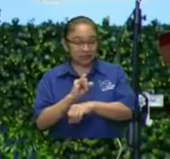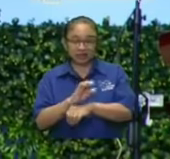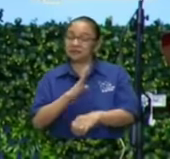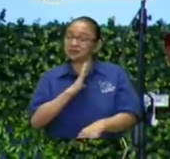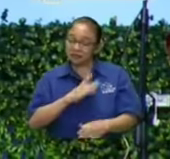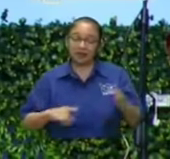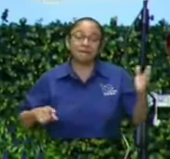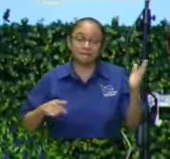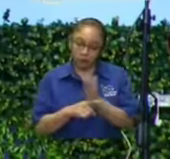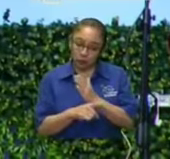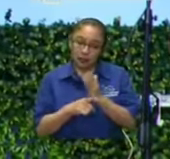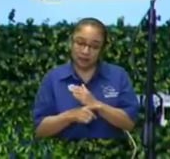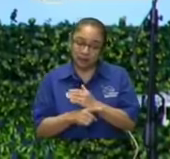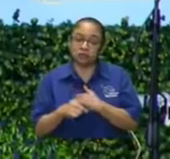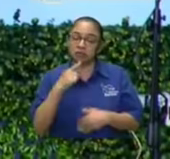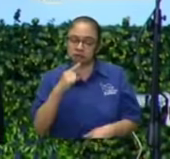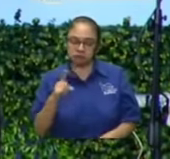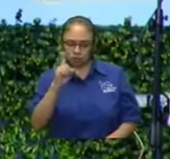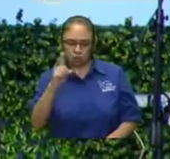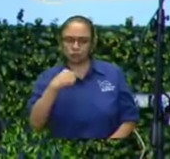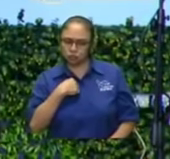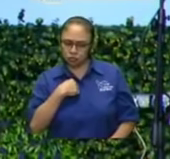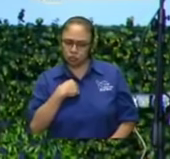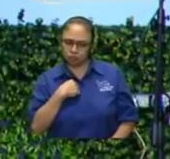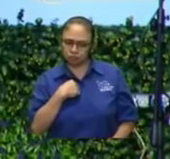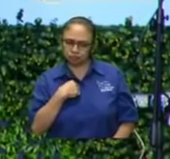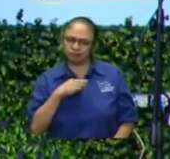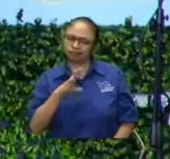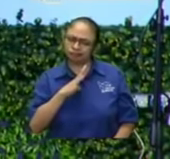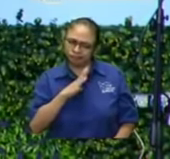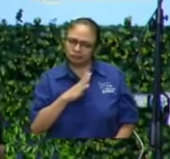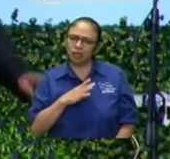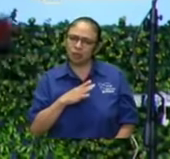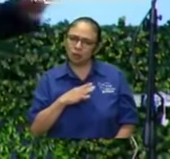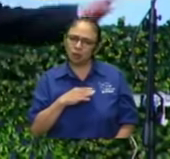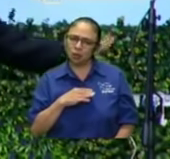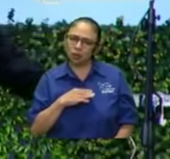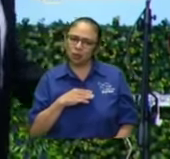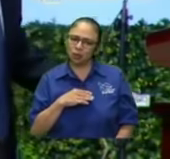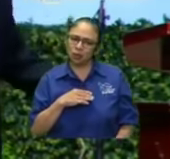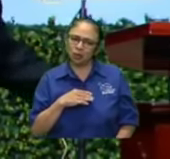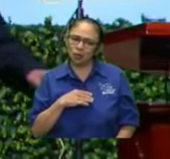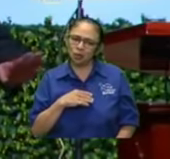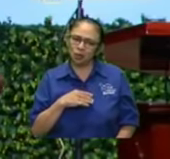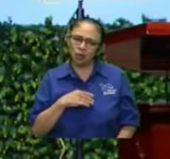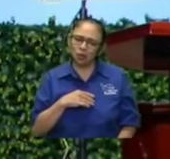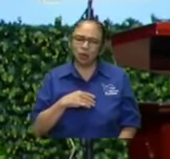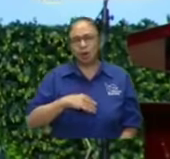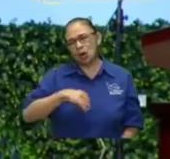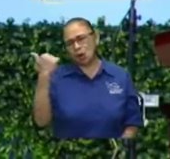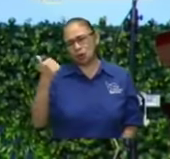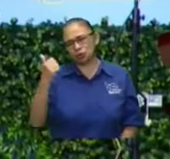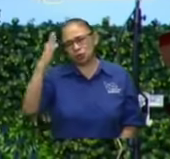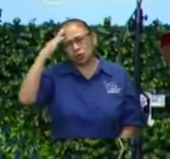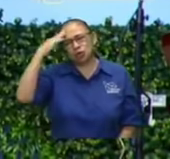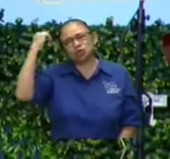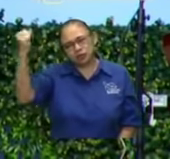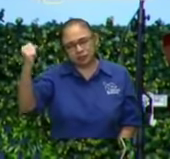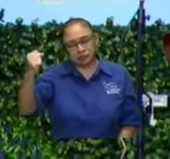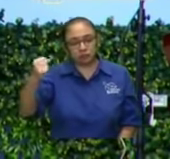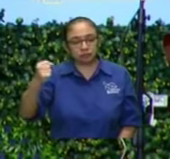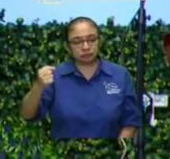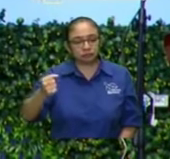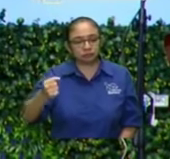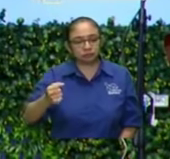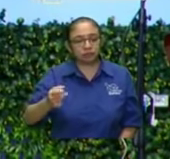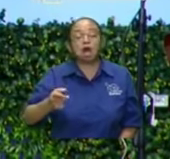enojan con uno. Dicen, no, nosotros seguimos el método paulino de gobierno. A ver qué cuál será ese. Pero dice, nosotros elegimos pastor.